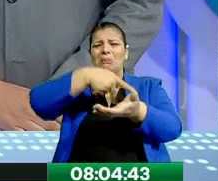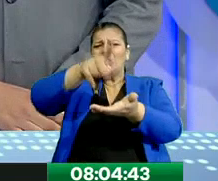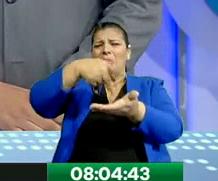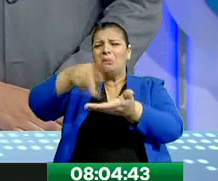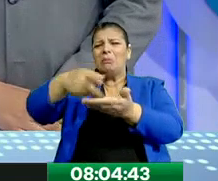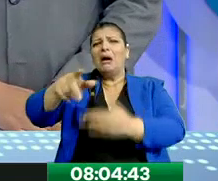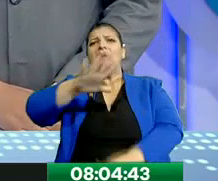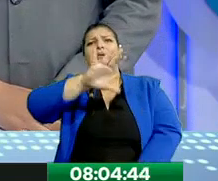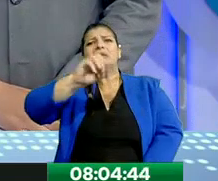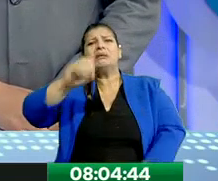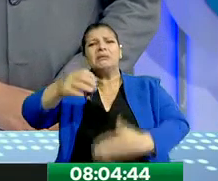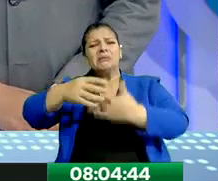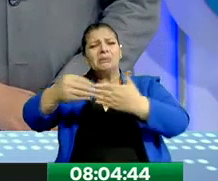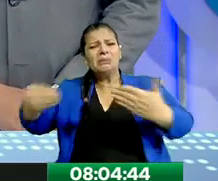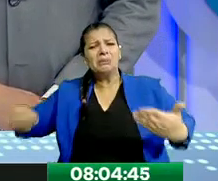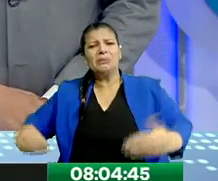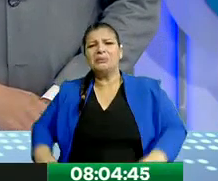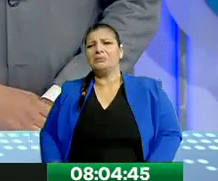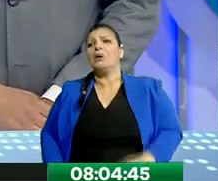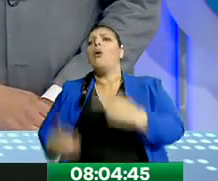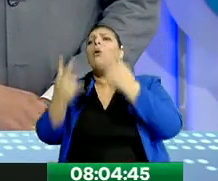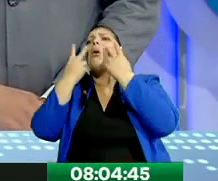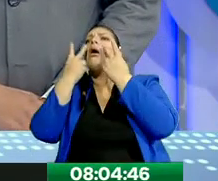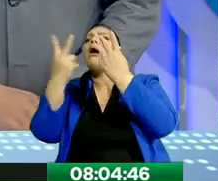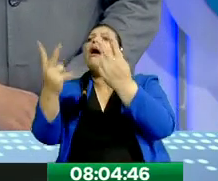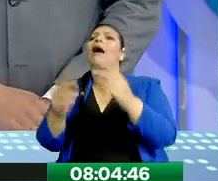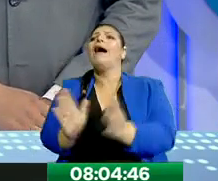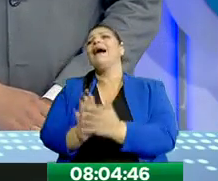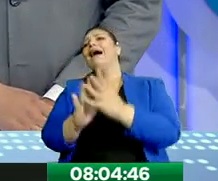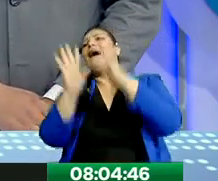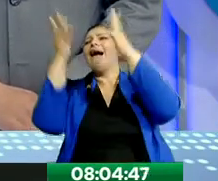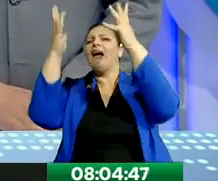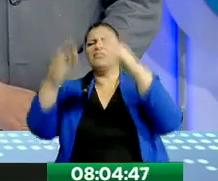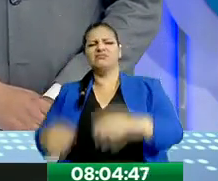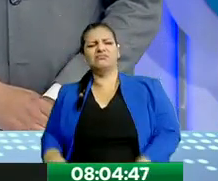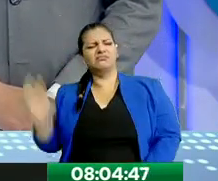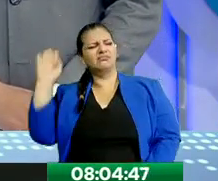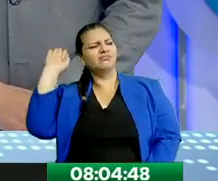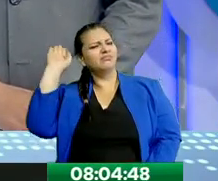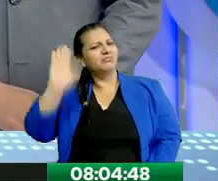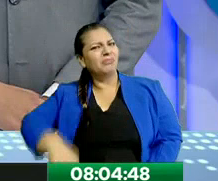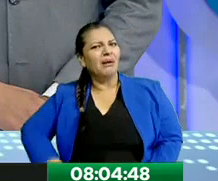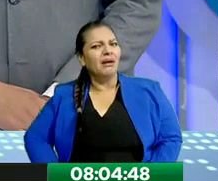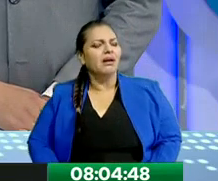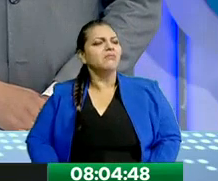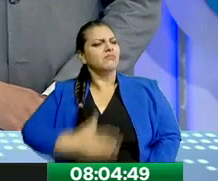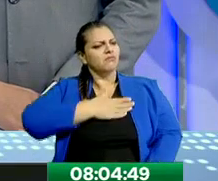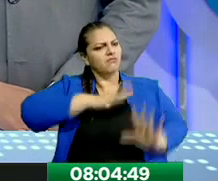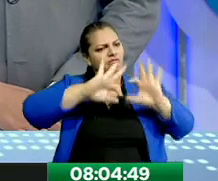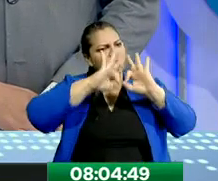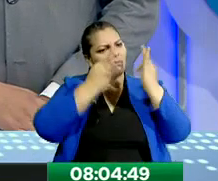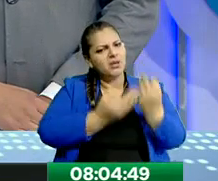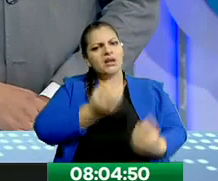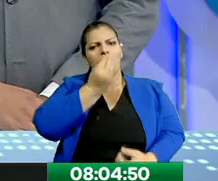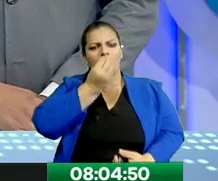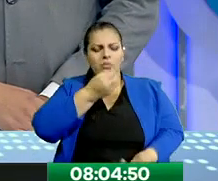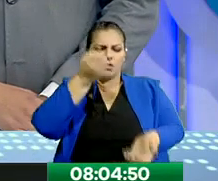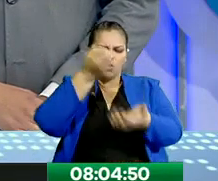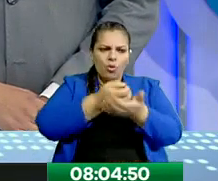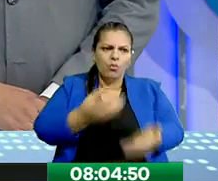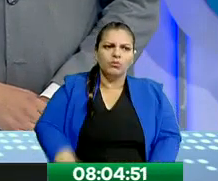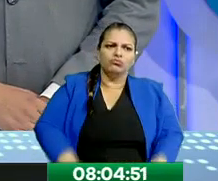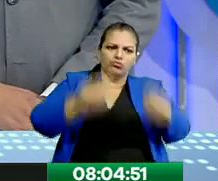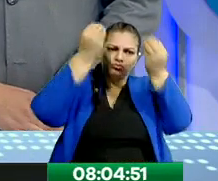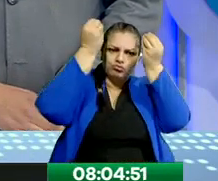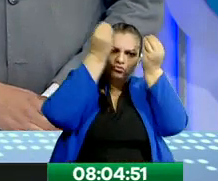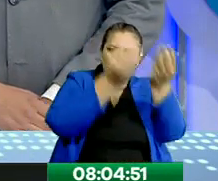bonitas que le gustan, etcétera, etcétera, etcétera. Yo no voy a regalar 500, 300, 200, ni 20, ni 30, ni $50 por un artista. Lo digo yo, es